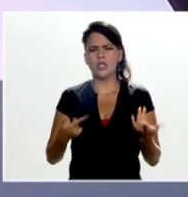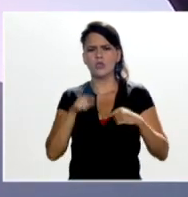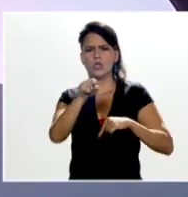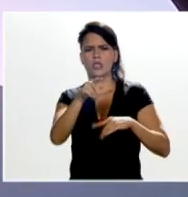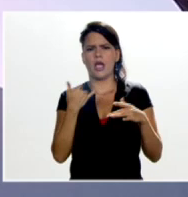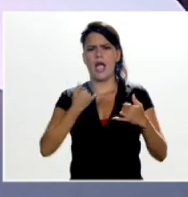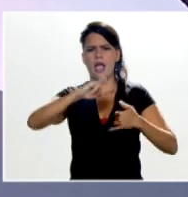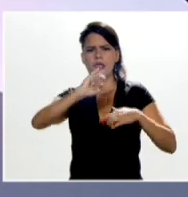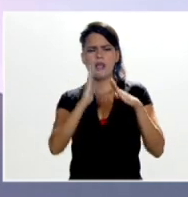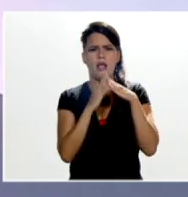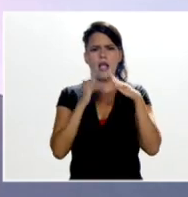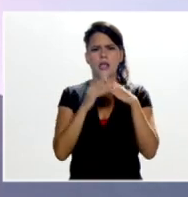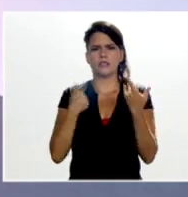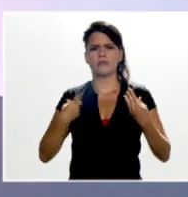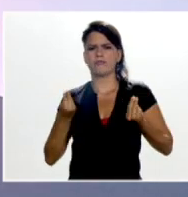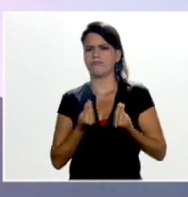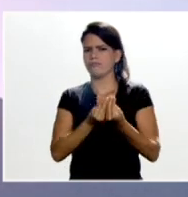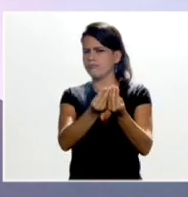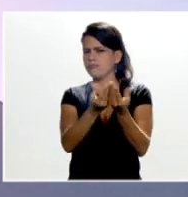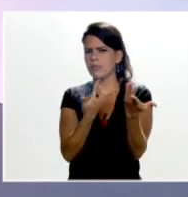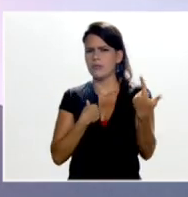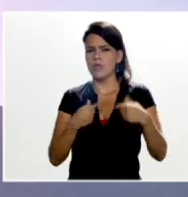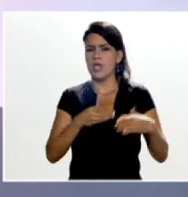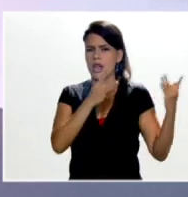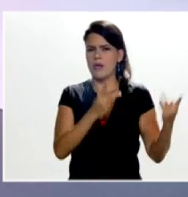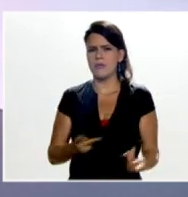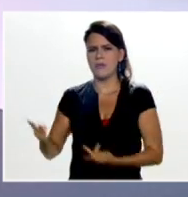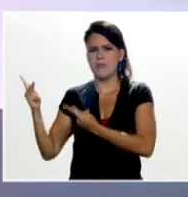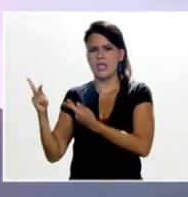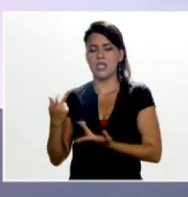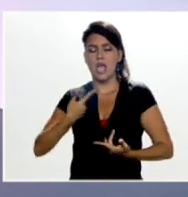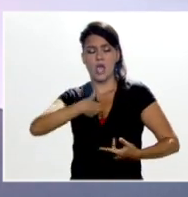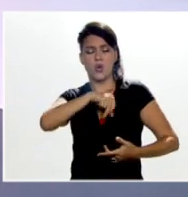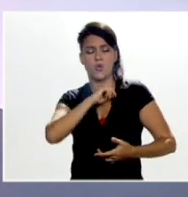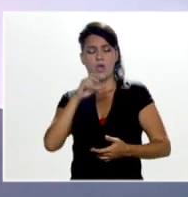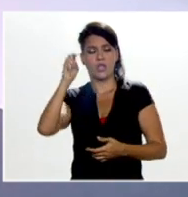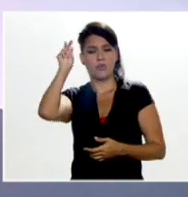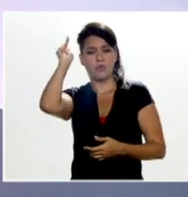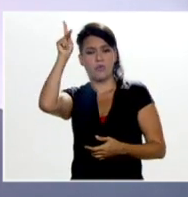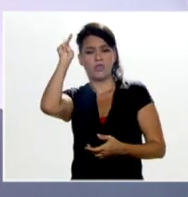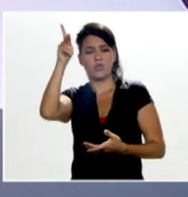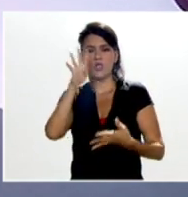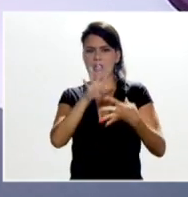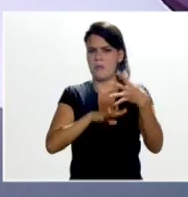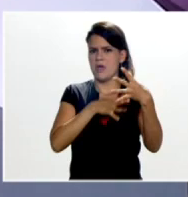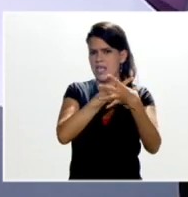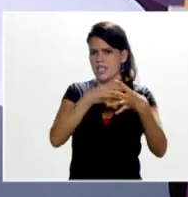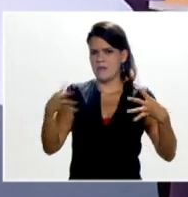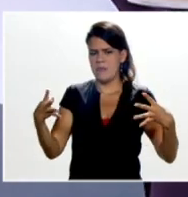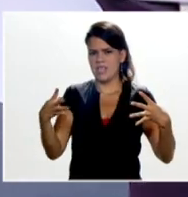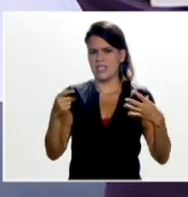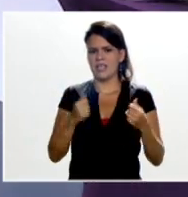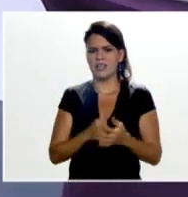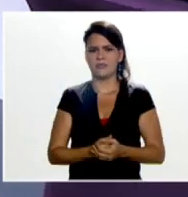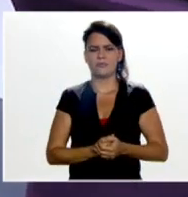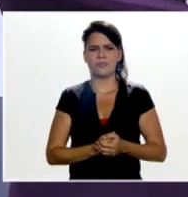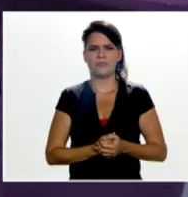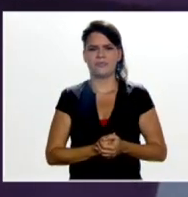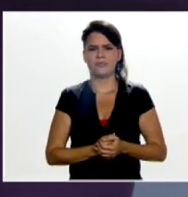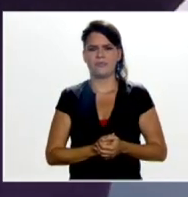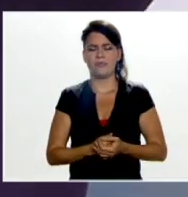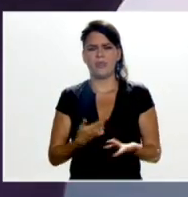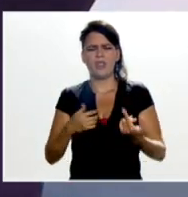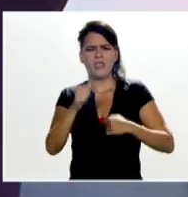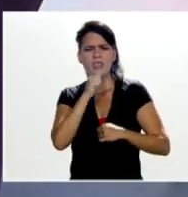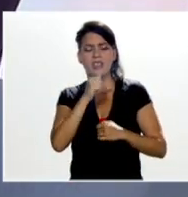están allí en casa? Acompáñenme a darle la bienvenida a nuestro profesor de matemáticas, Juliber Carpio,